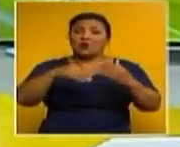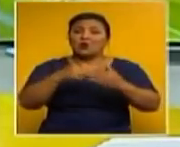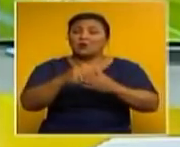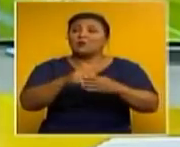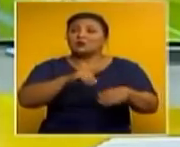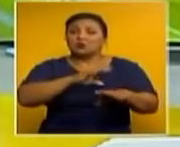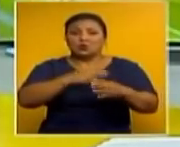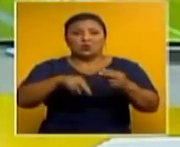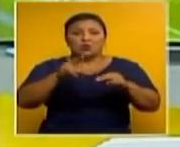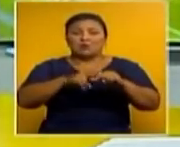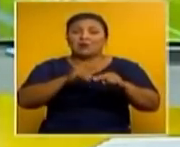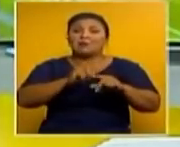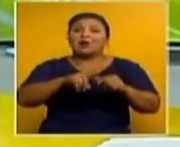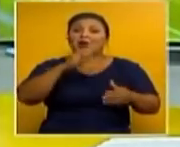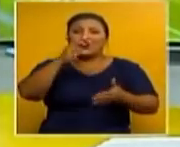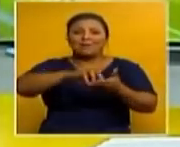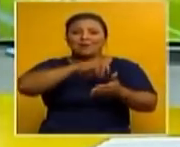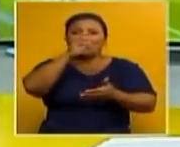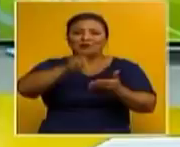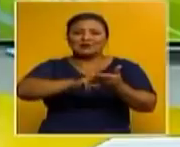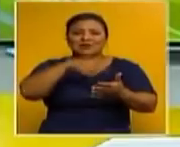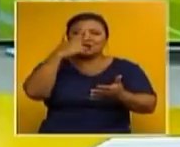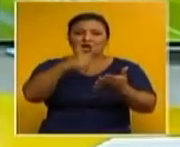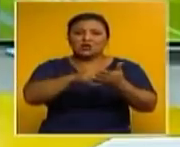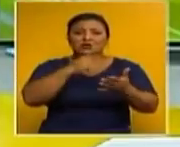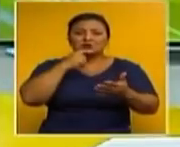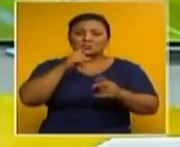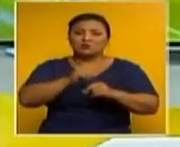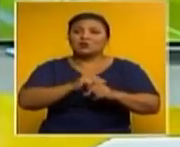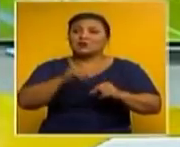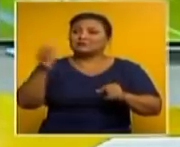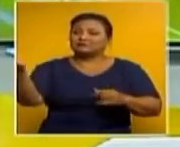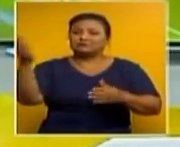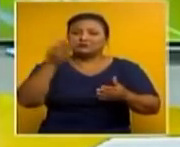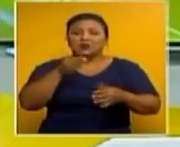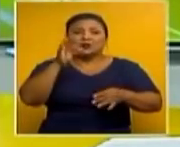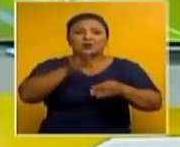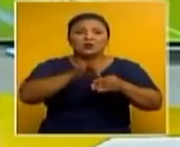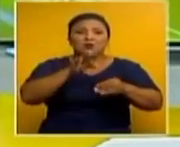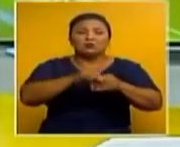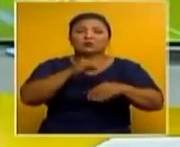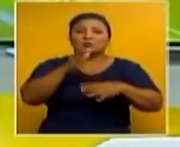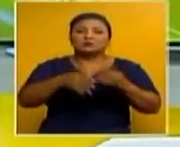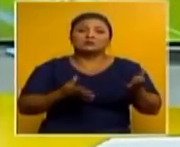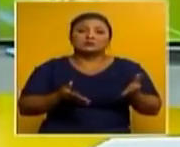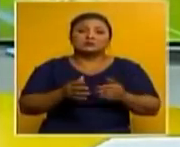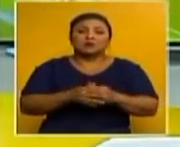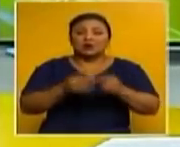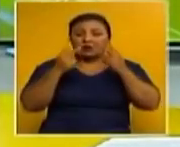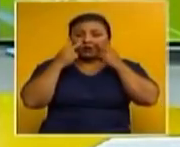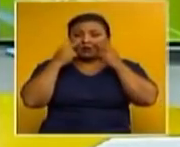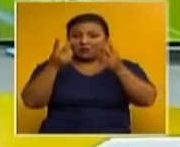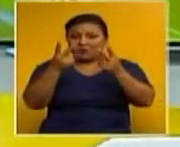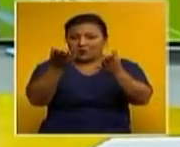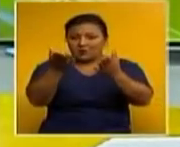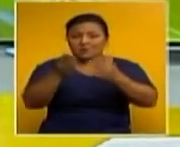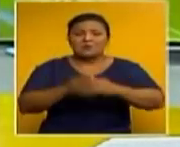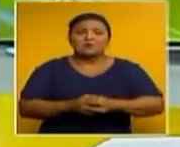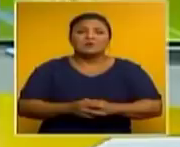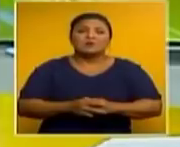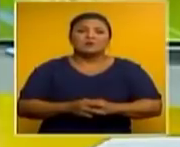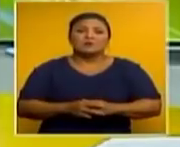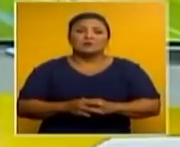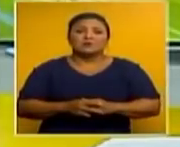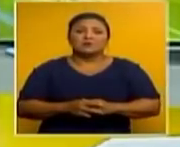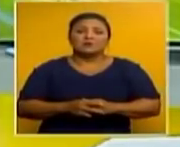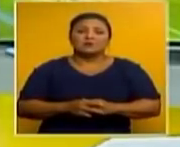en la provincia de Chimborazo todo está listo para recibir a los votantes en la consulta popular. Veamos el siguiente reporte de